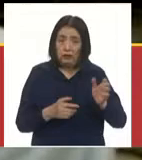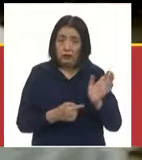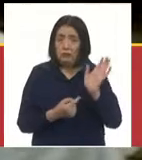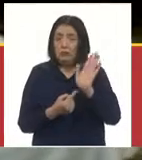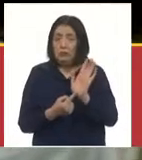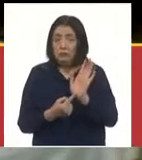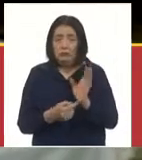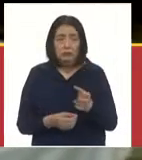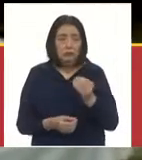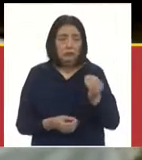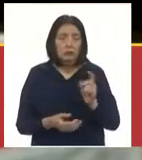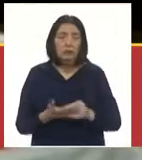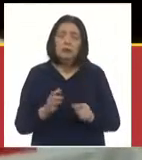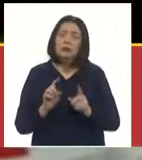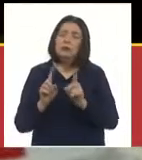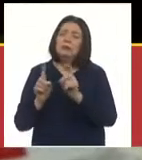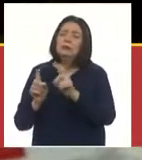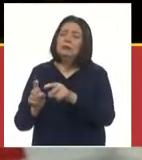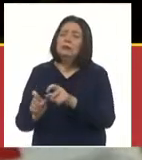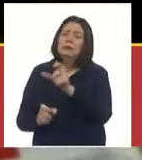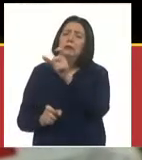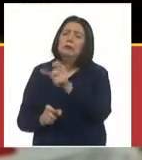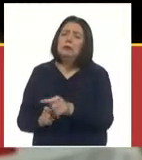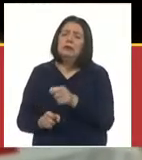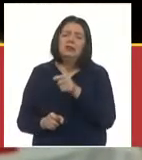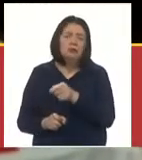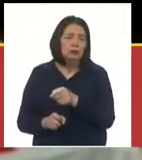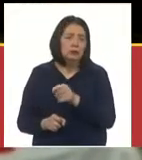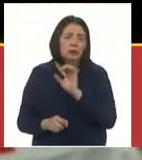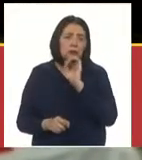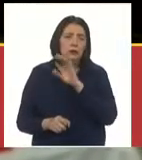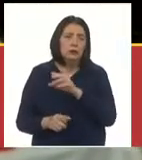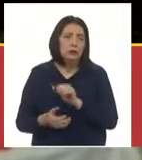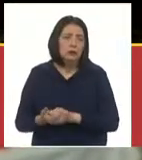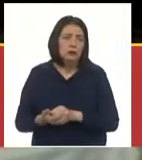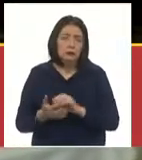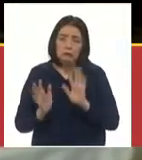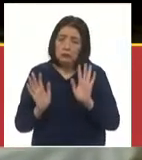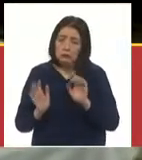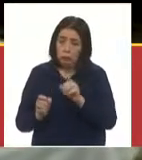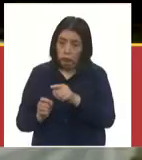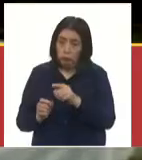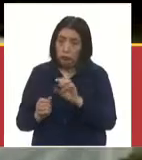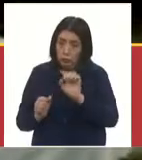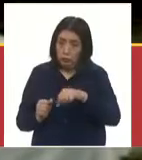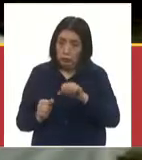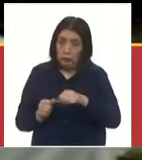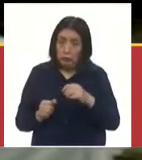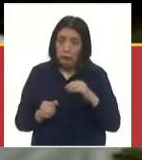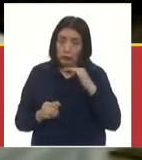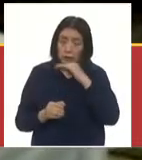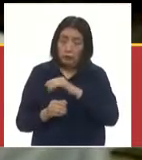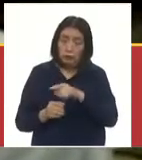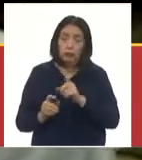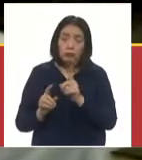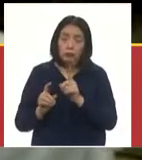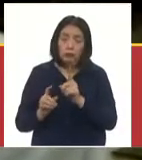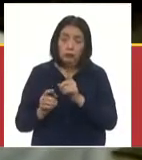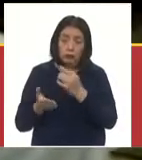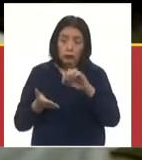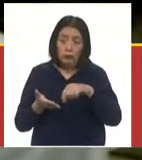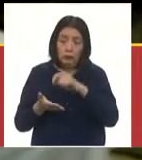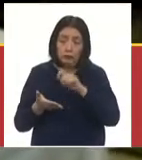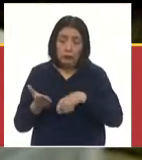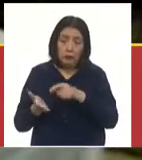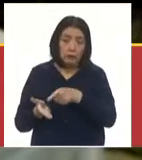¿por qué no le preguntó a la persona y le dijo no si han falsificado su firma o no? Lo